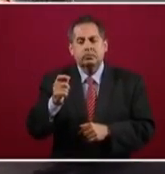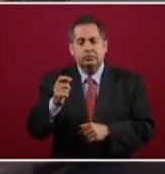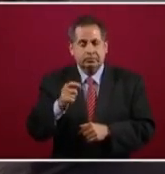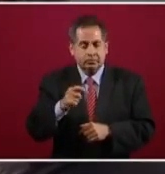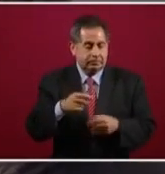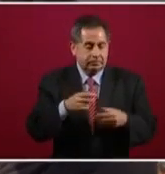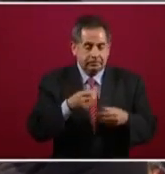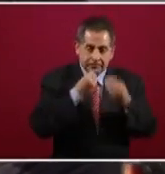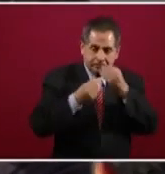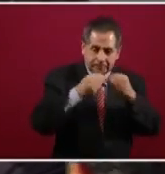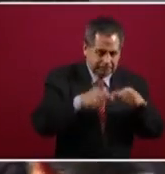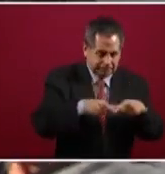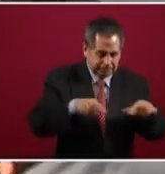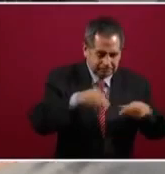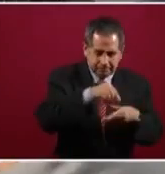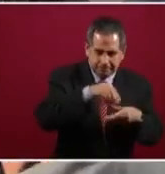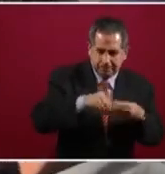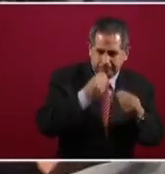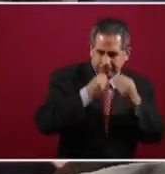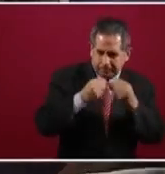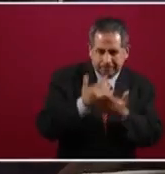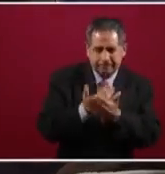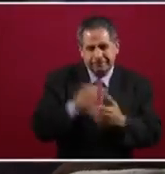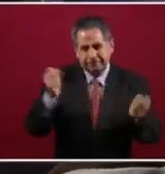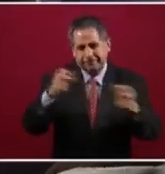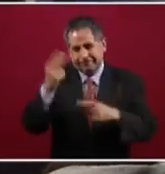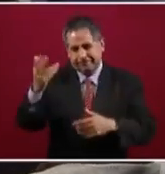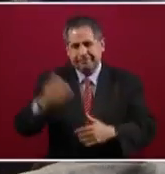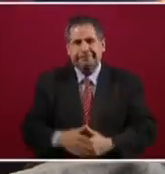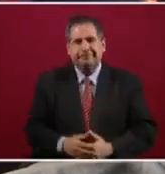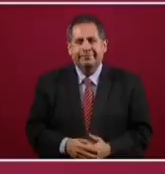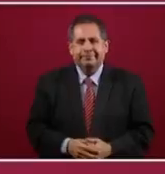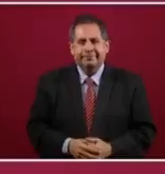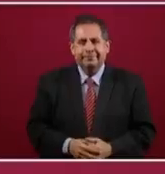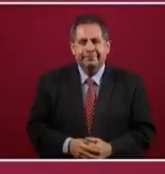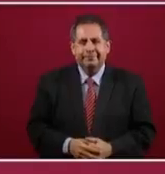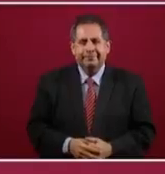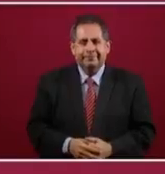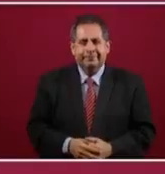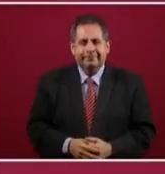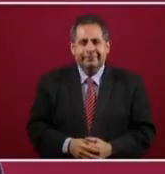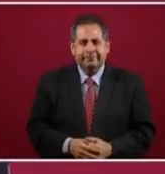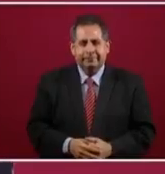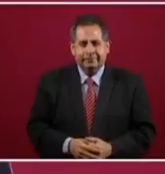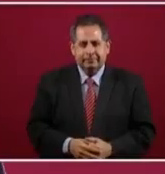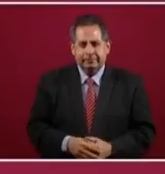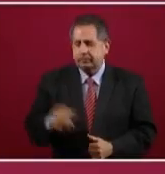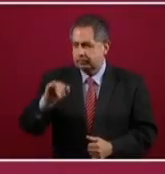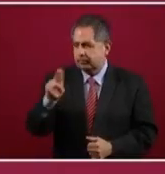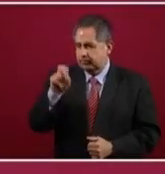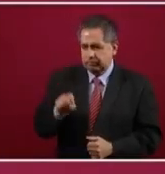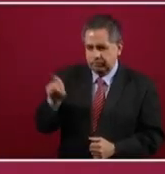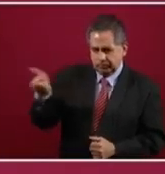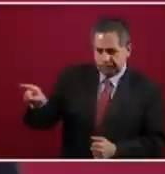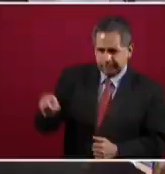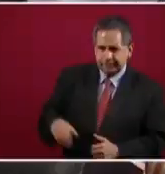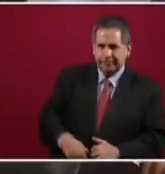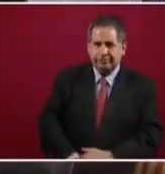tlacoyos están esperando. Jesús.